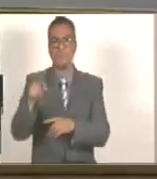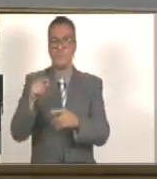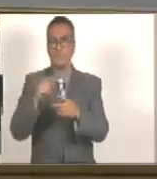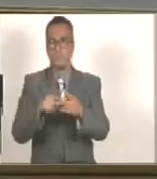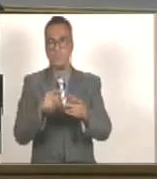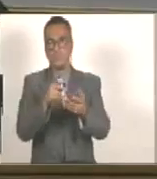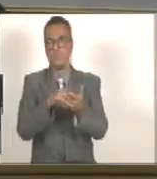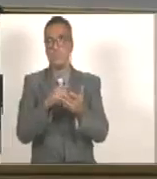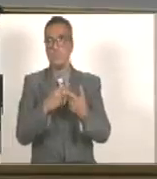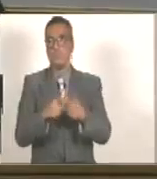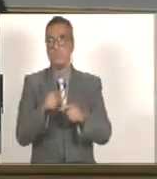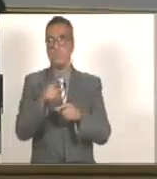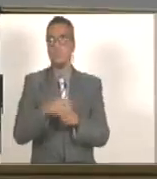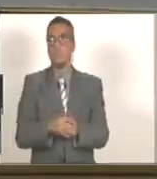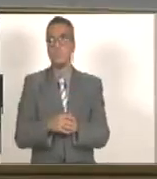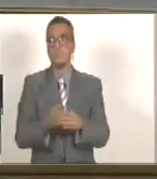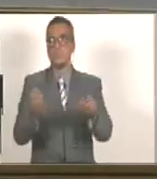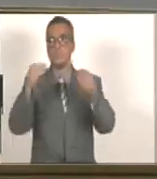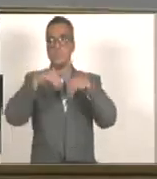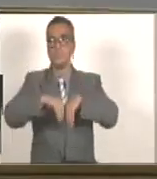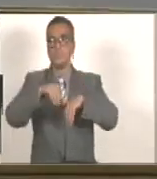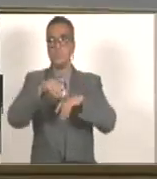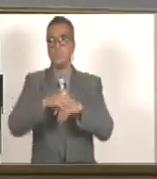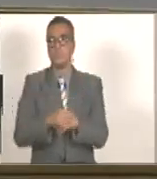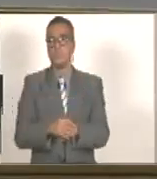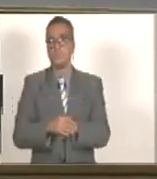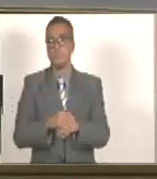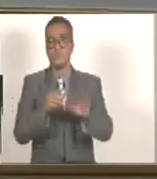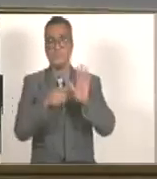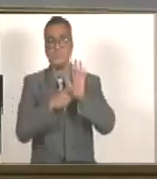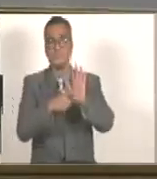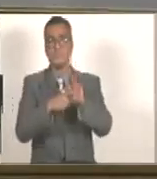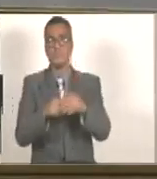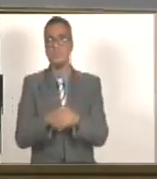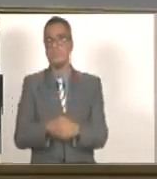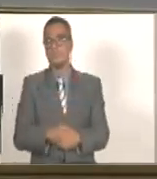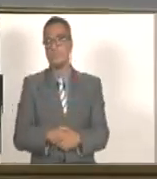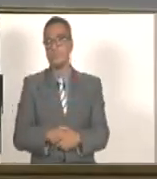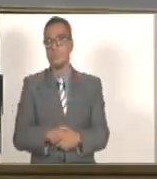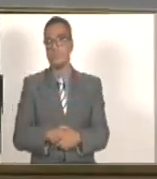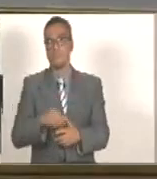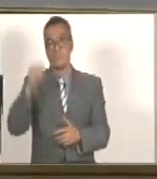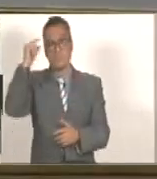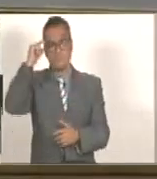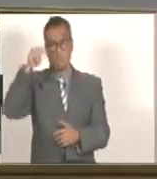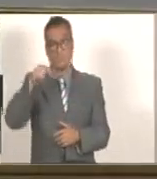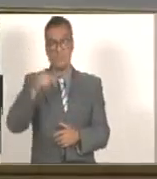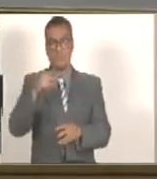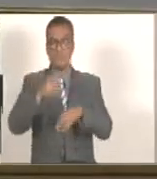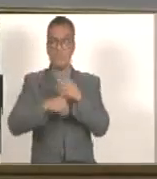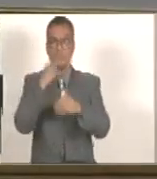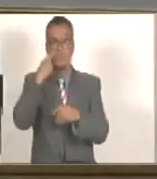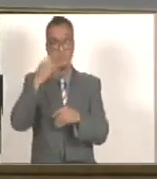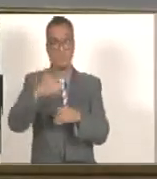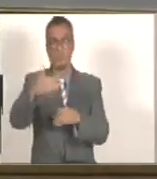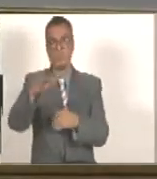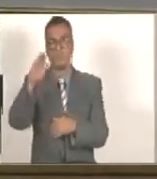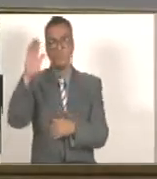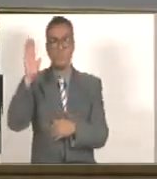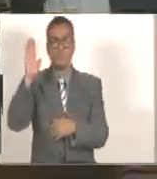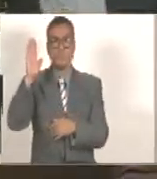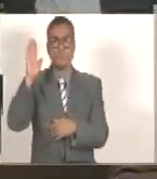a favor del acuerdo presentado el día de hoy, sírvanse a manifestarlo con la señal de